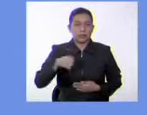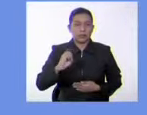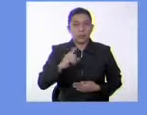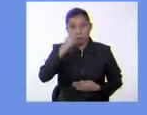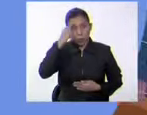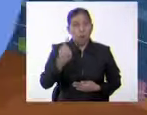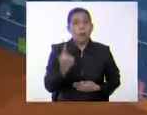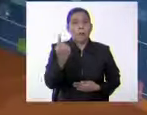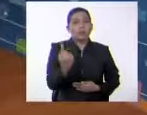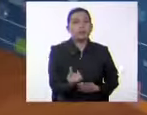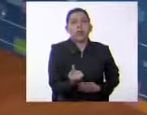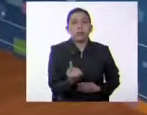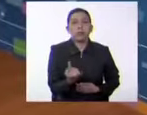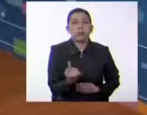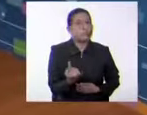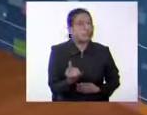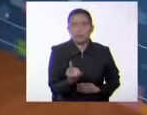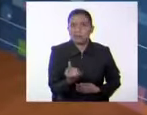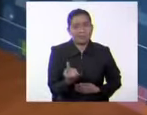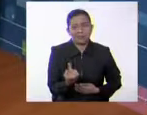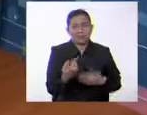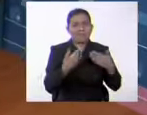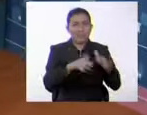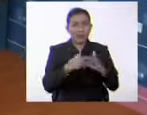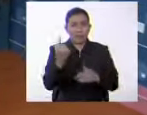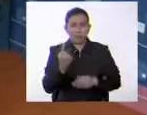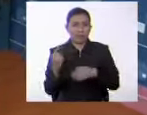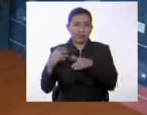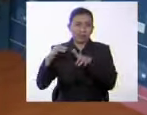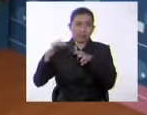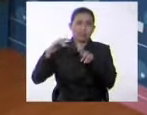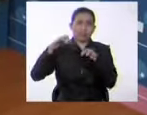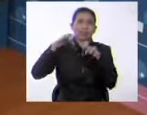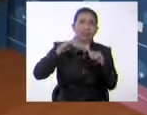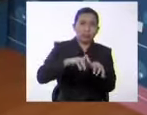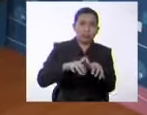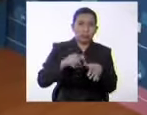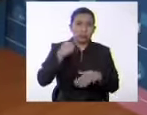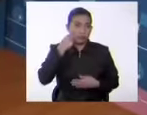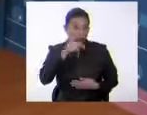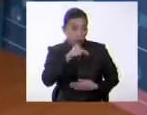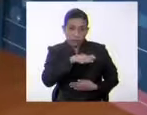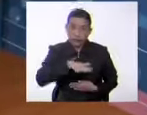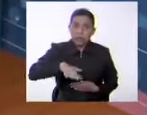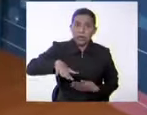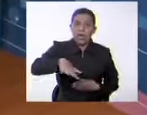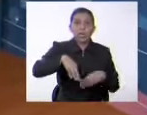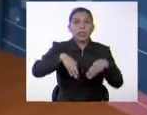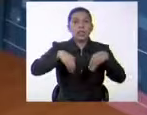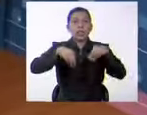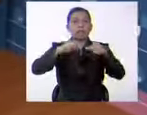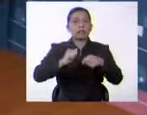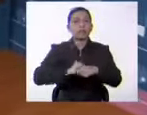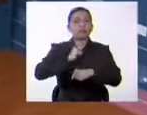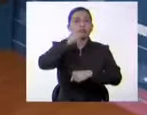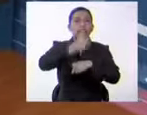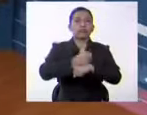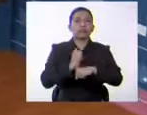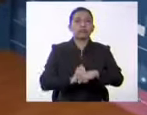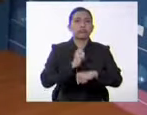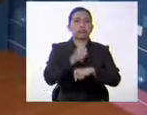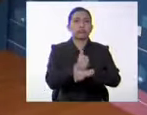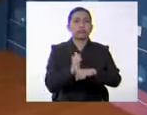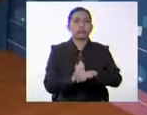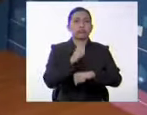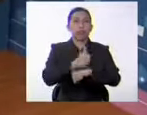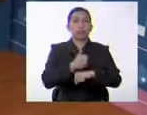llegó, porque llegan varios personajes a hacer ese reconocimiento de territorio, a instalar todo ese proceso que